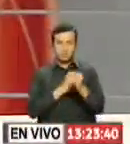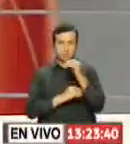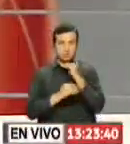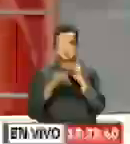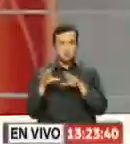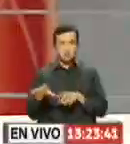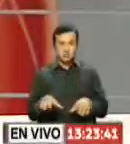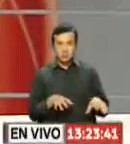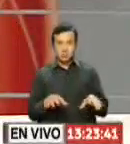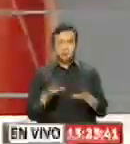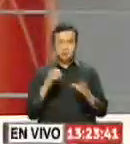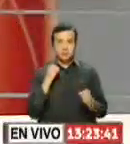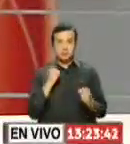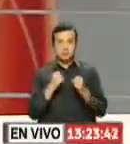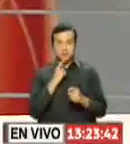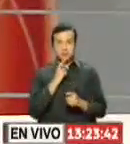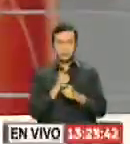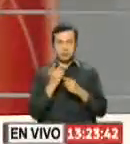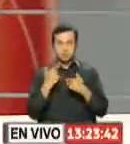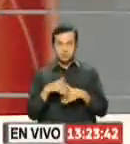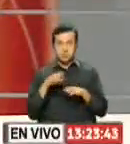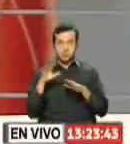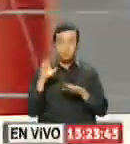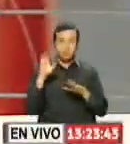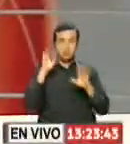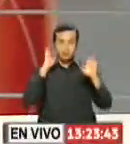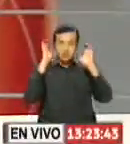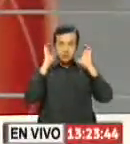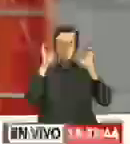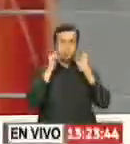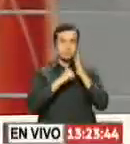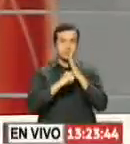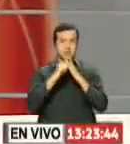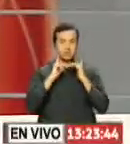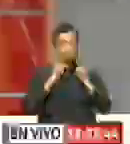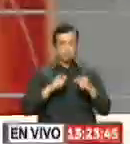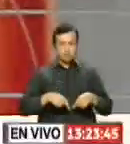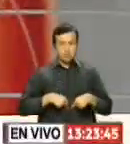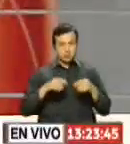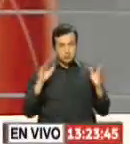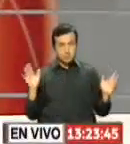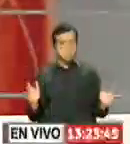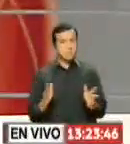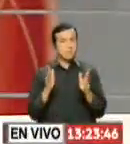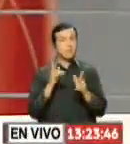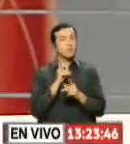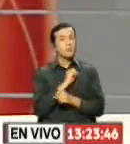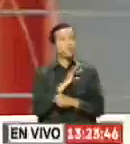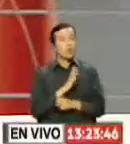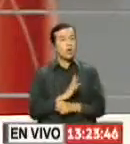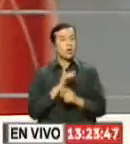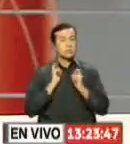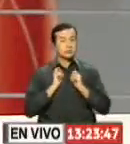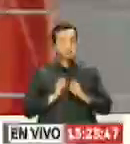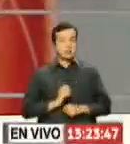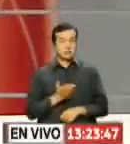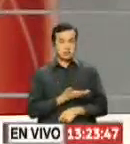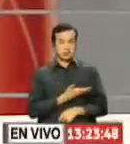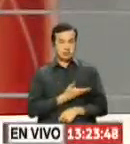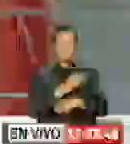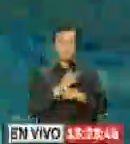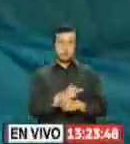y actividad física son, entre otras, las estrategias que implementa el Ministerio de Salud para fomentar la prevención del cáncer de mama.